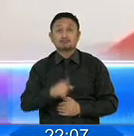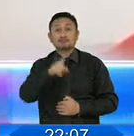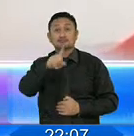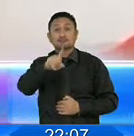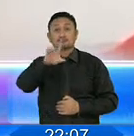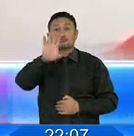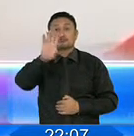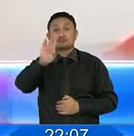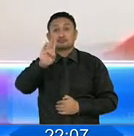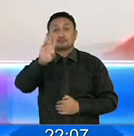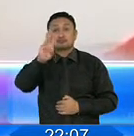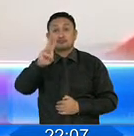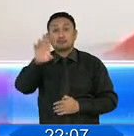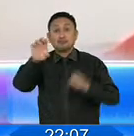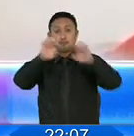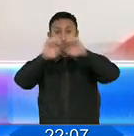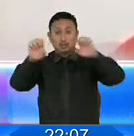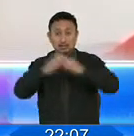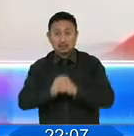176 empresas